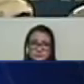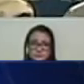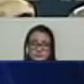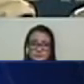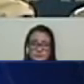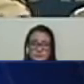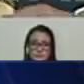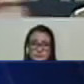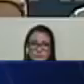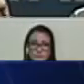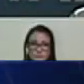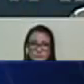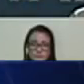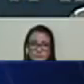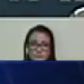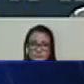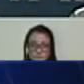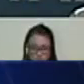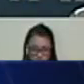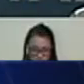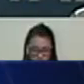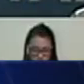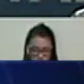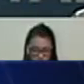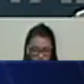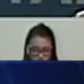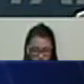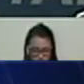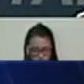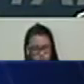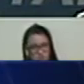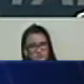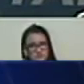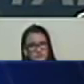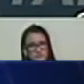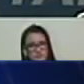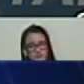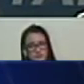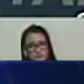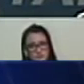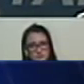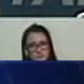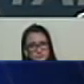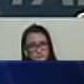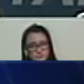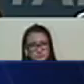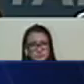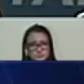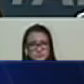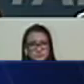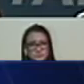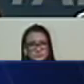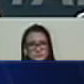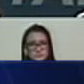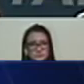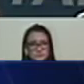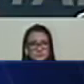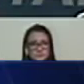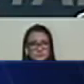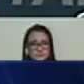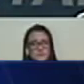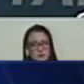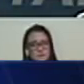la agenda fue derrotado sin recurrir a ninguna forma de violencia por el pueblo de Venezuela el día